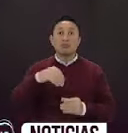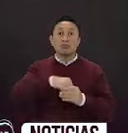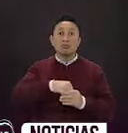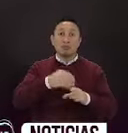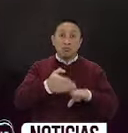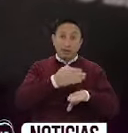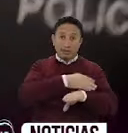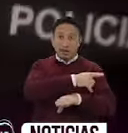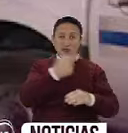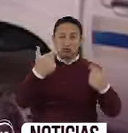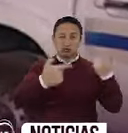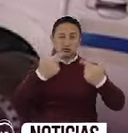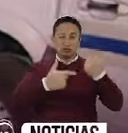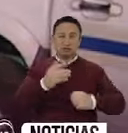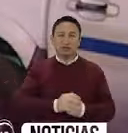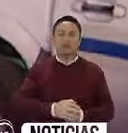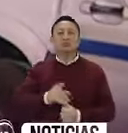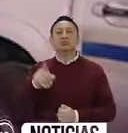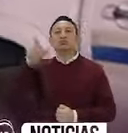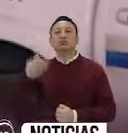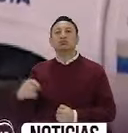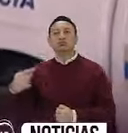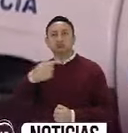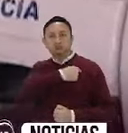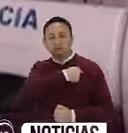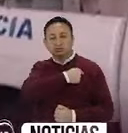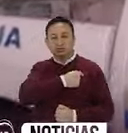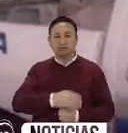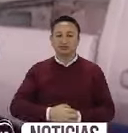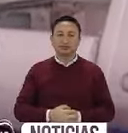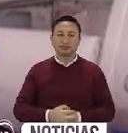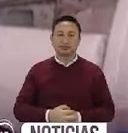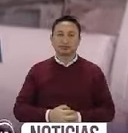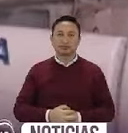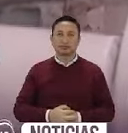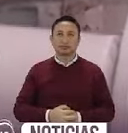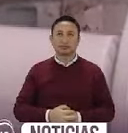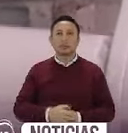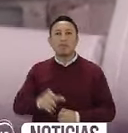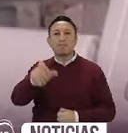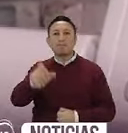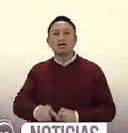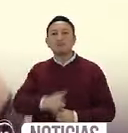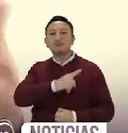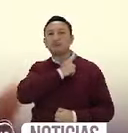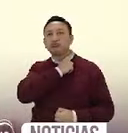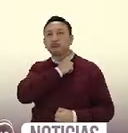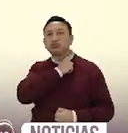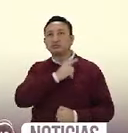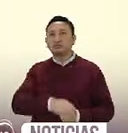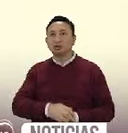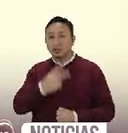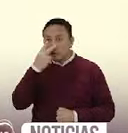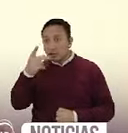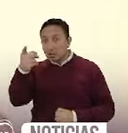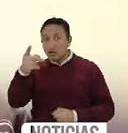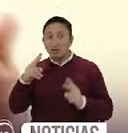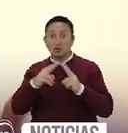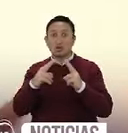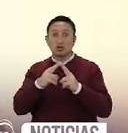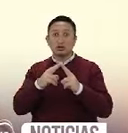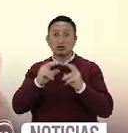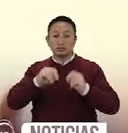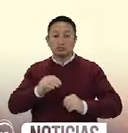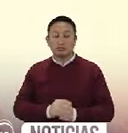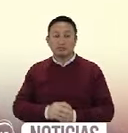horas antes, que dejó una persona herida con un disparo en una pierna. La persona secuestrada le reconoce plenamente e